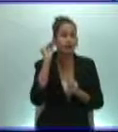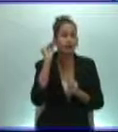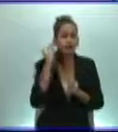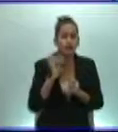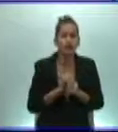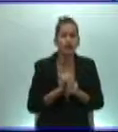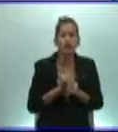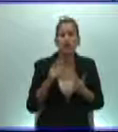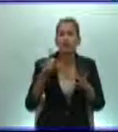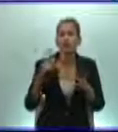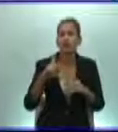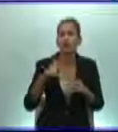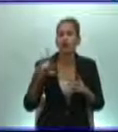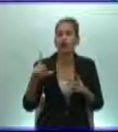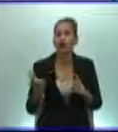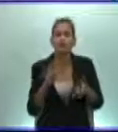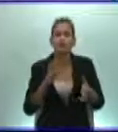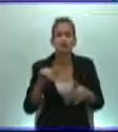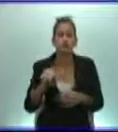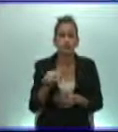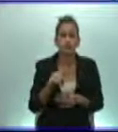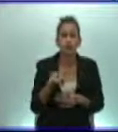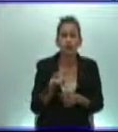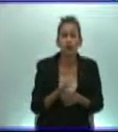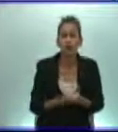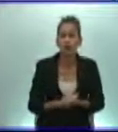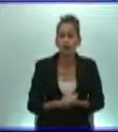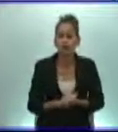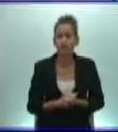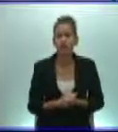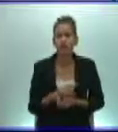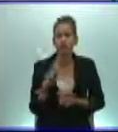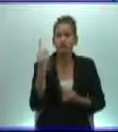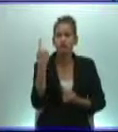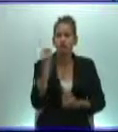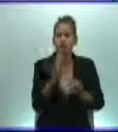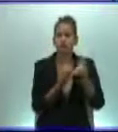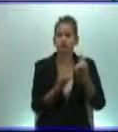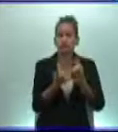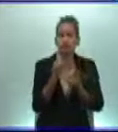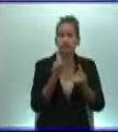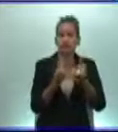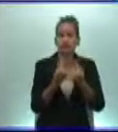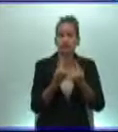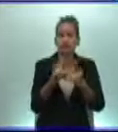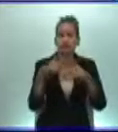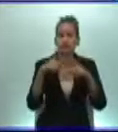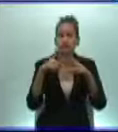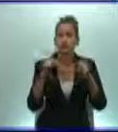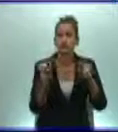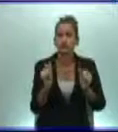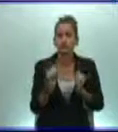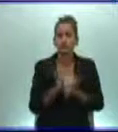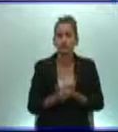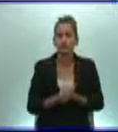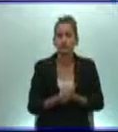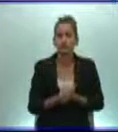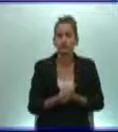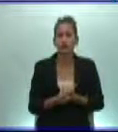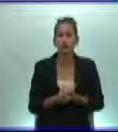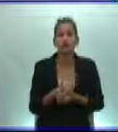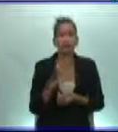con los lados iguales respectivamente en cada uno de los triángulos. Y entonces